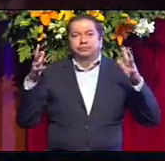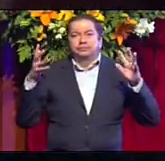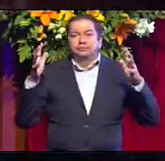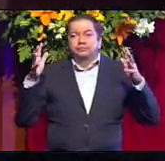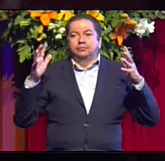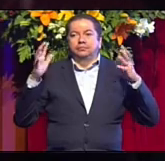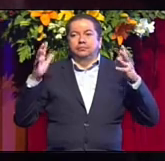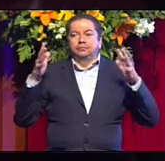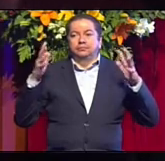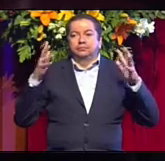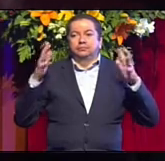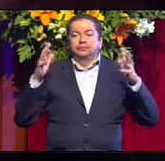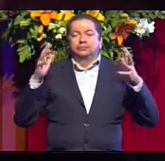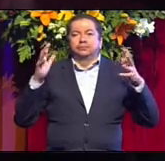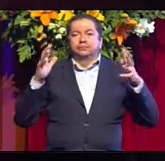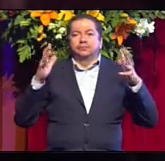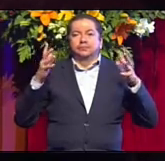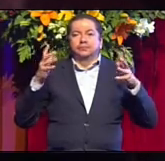Gracias.